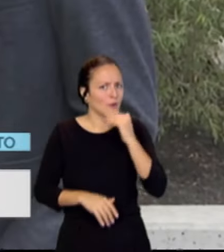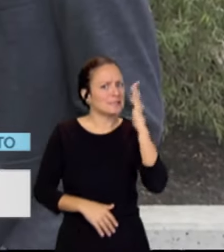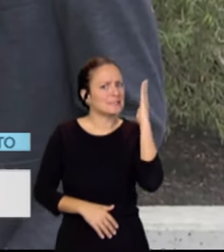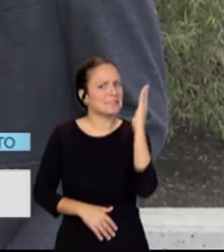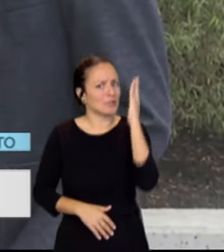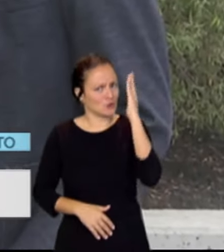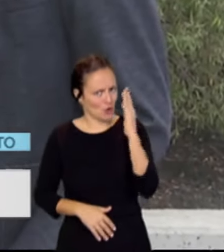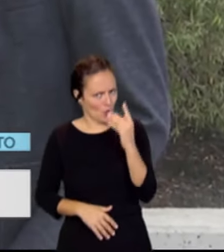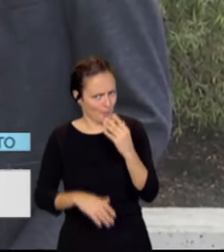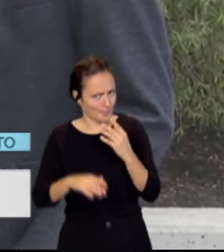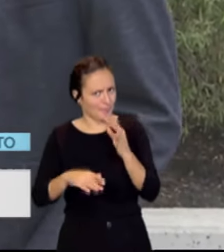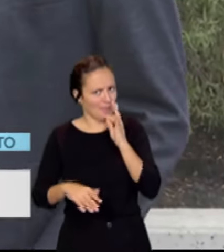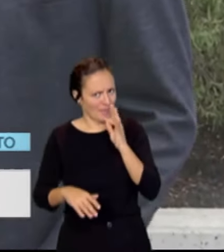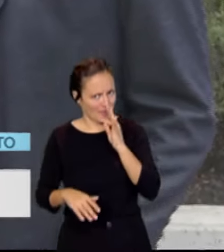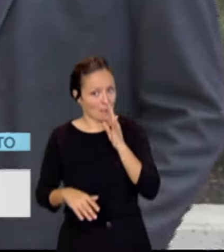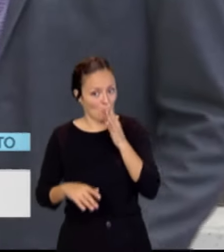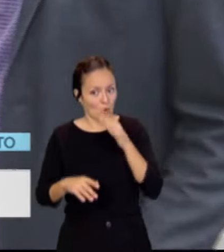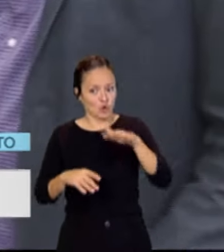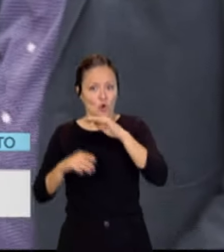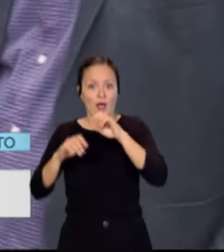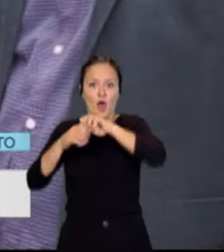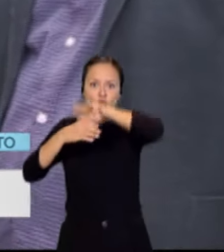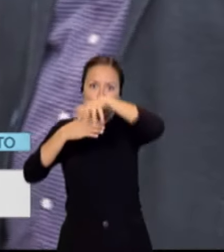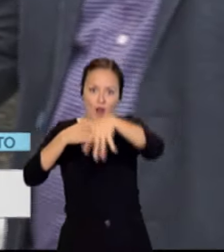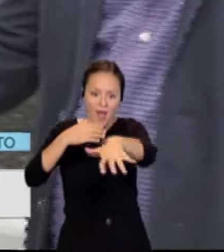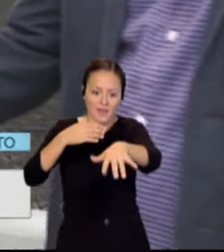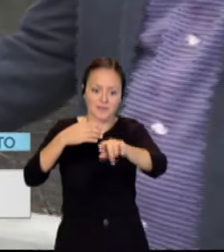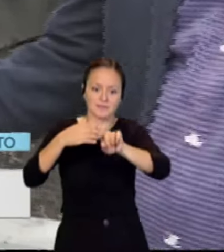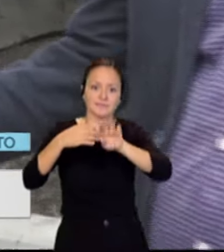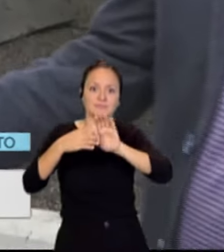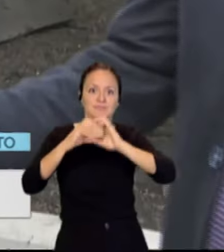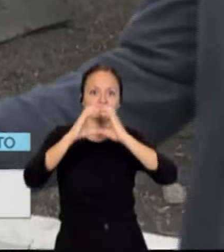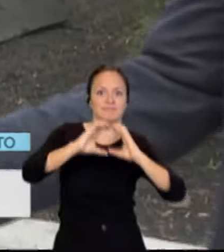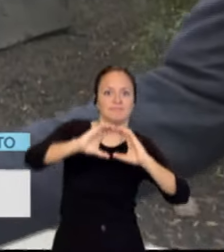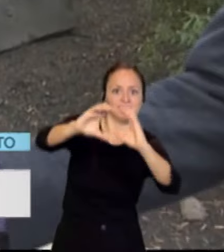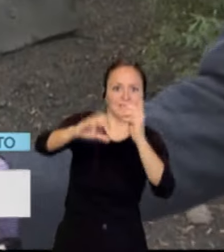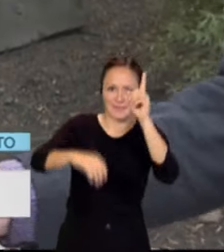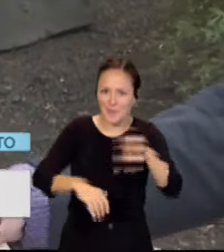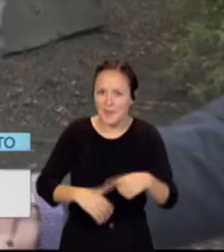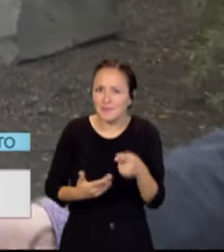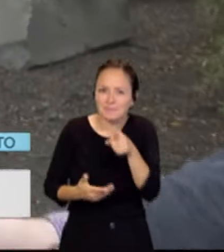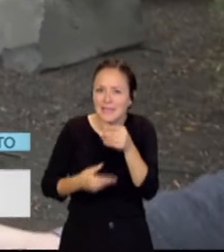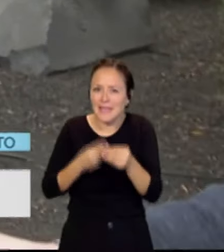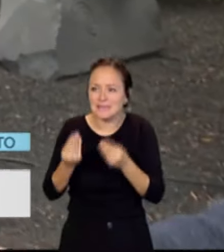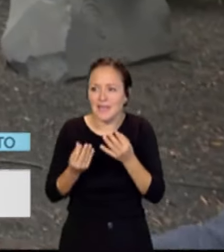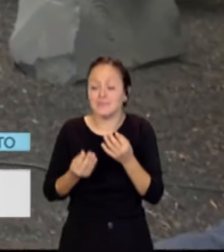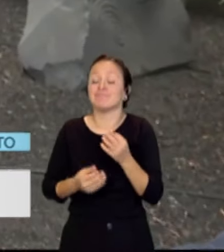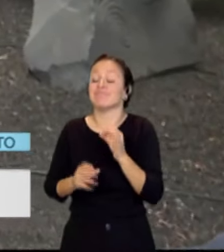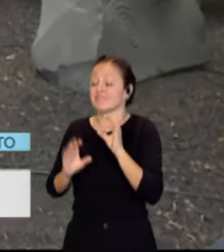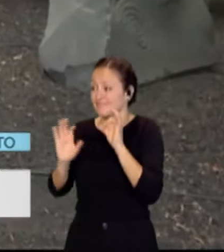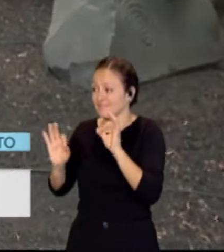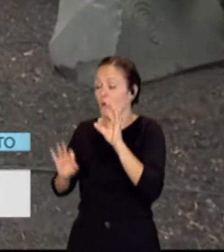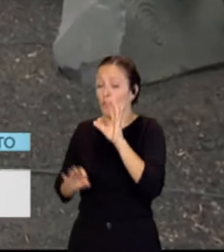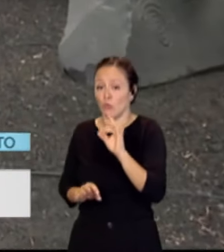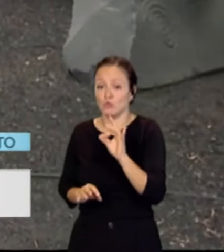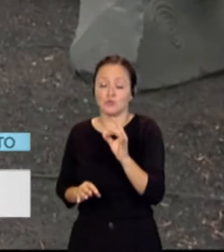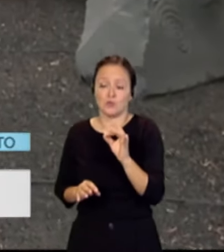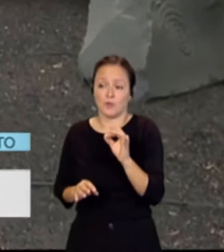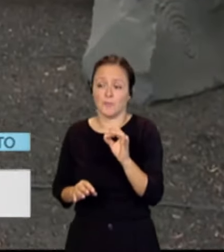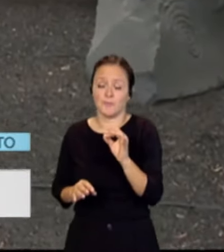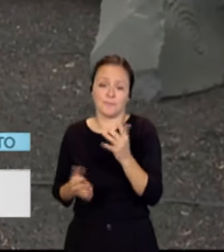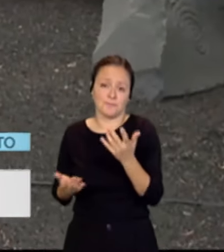que pasa sobre la sobre las coladas bueno Buenos días Eh sí efectivamente e nadie pone en duda